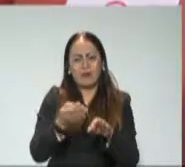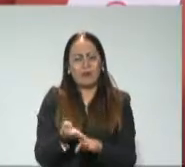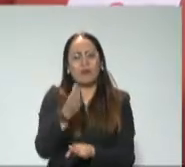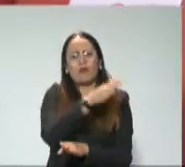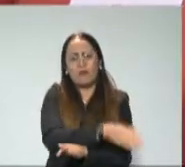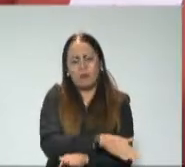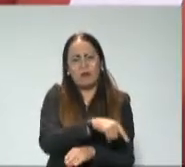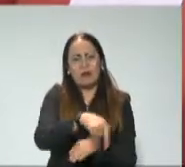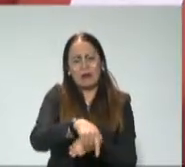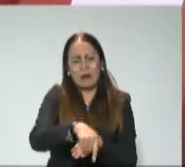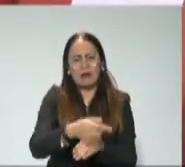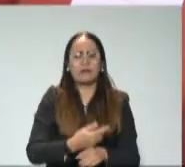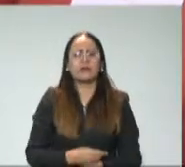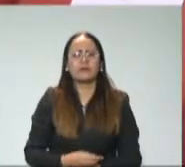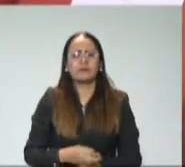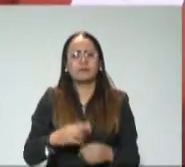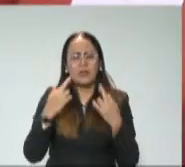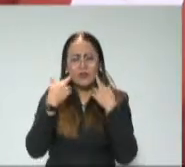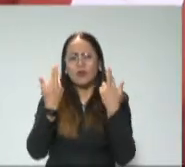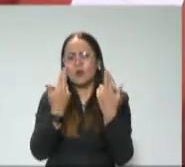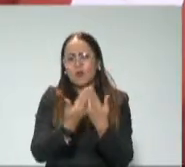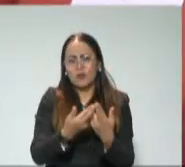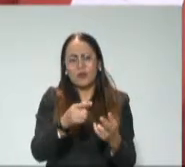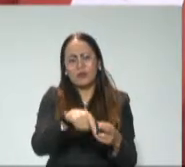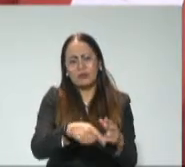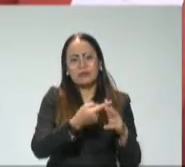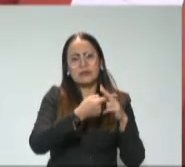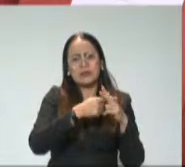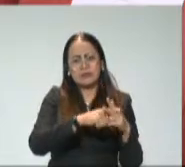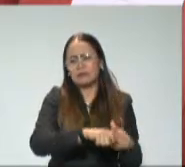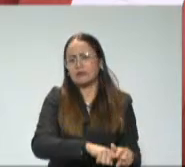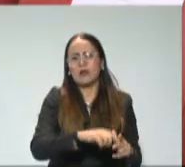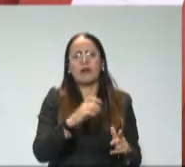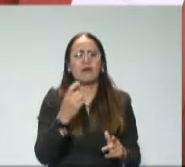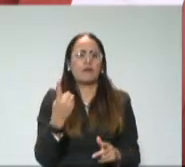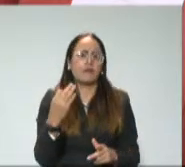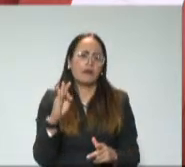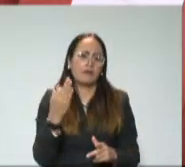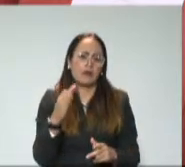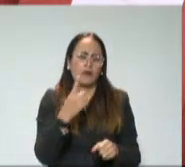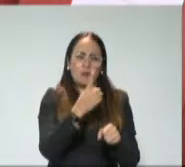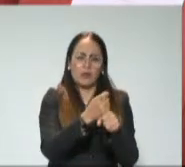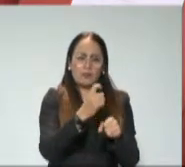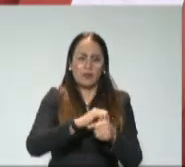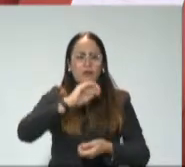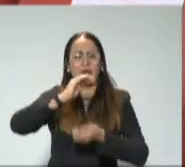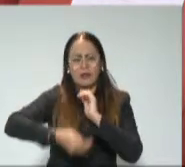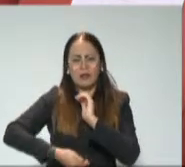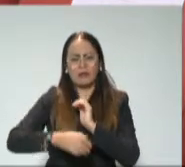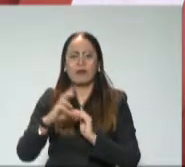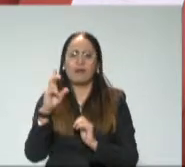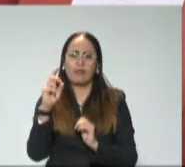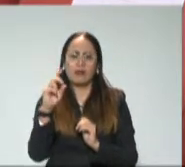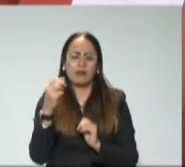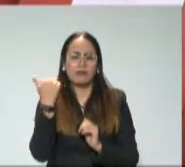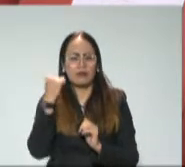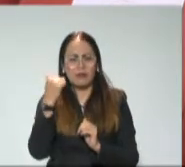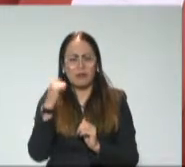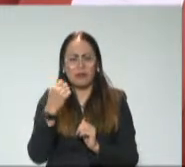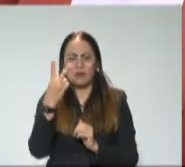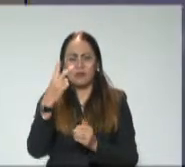de sesiones ordinarias que inicia el primero de febrero y concluye el 30 de abril de